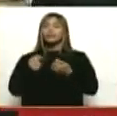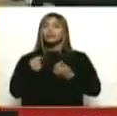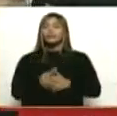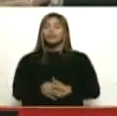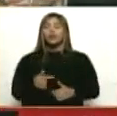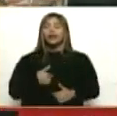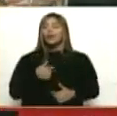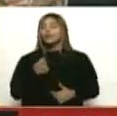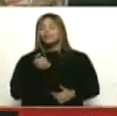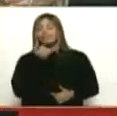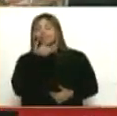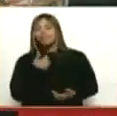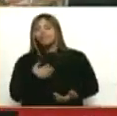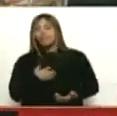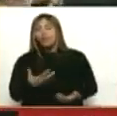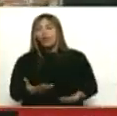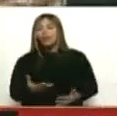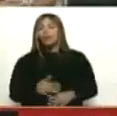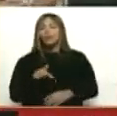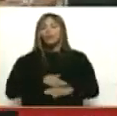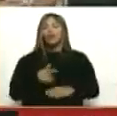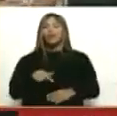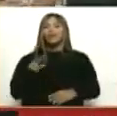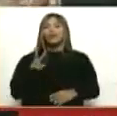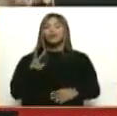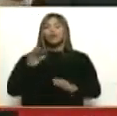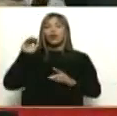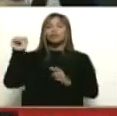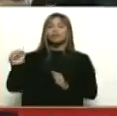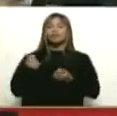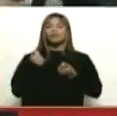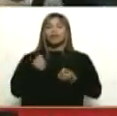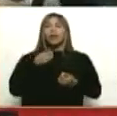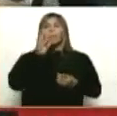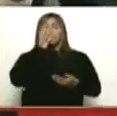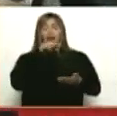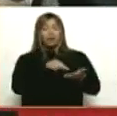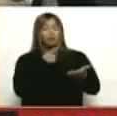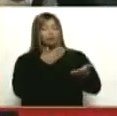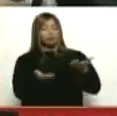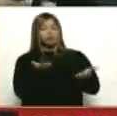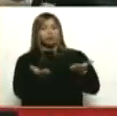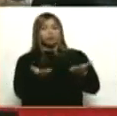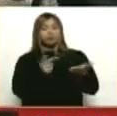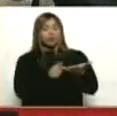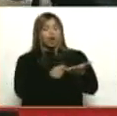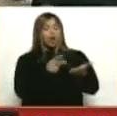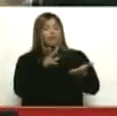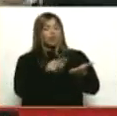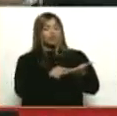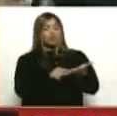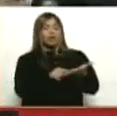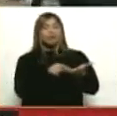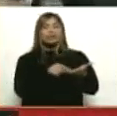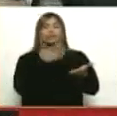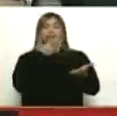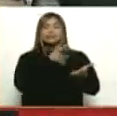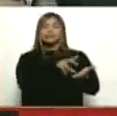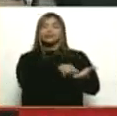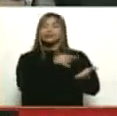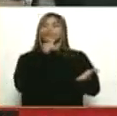Cosa que no pasa con otro país. Con un país que no está sancionado, el banco dice, okay, este proveedor es de cualquier otro país. Vamos,